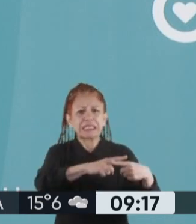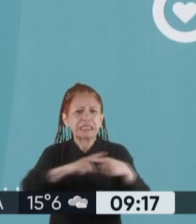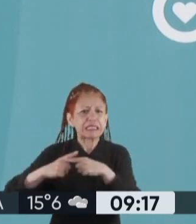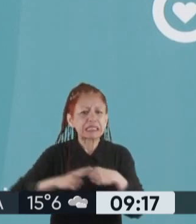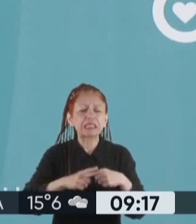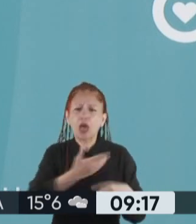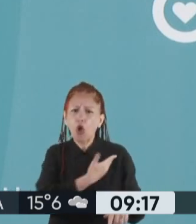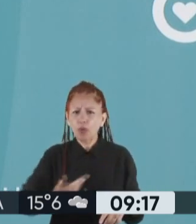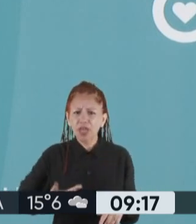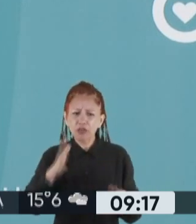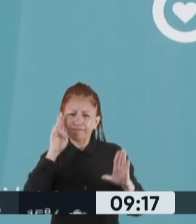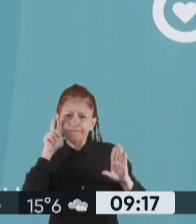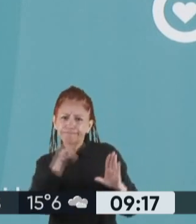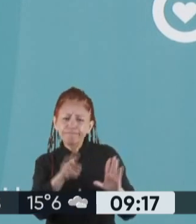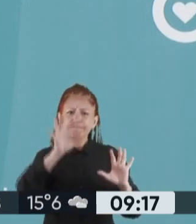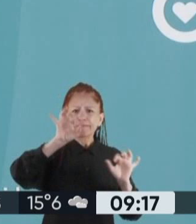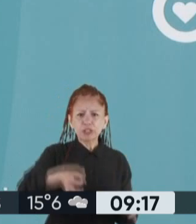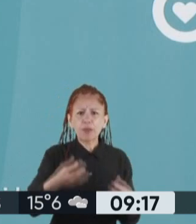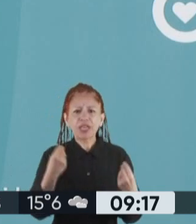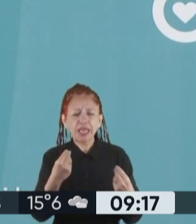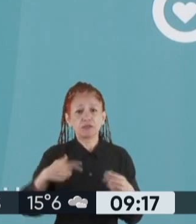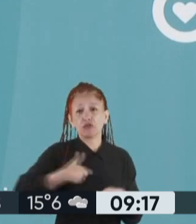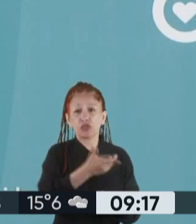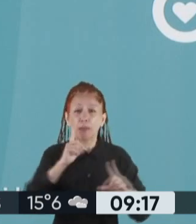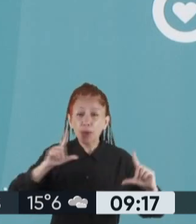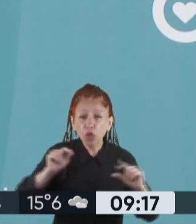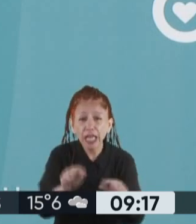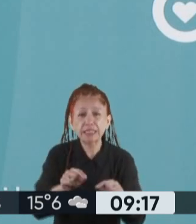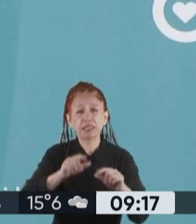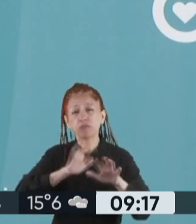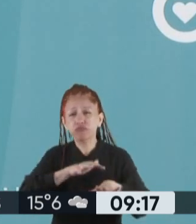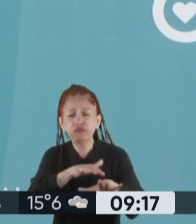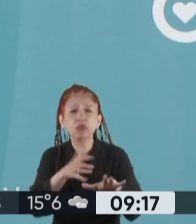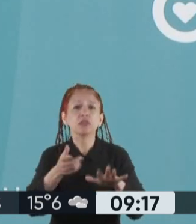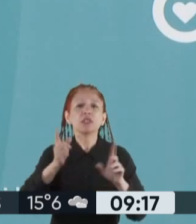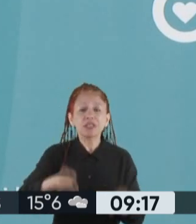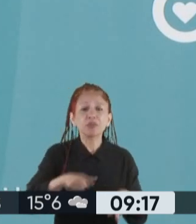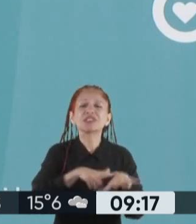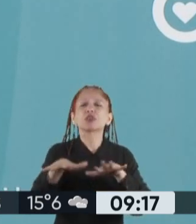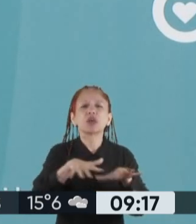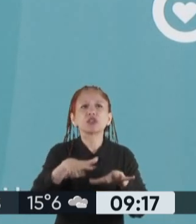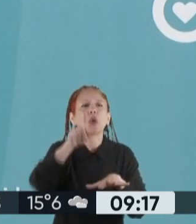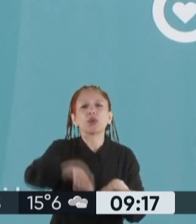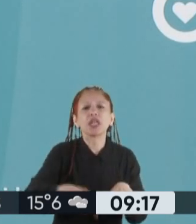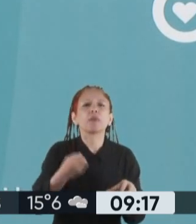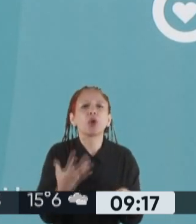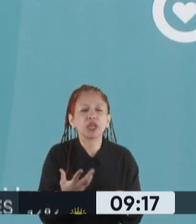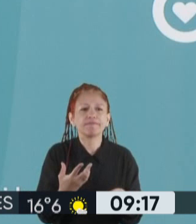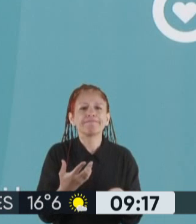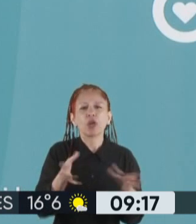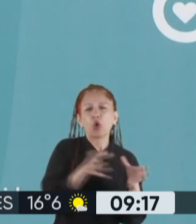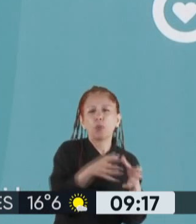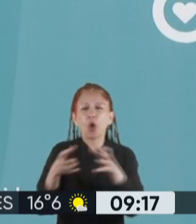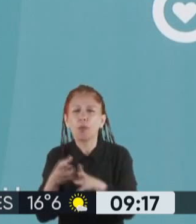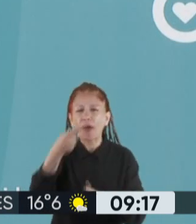Gobierno contempla, sabe que tanto las protestas sociales como las situaciones que se producen a partir de las pujas de intereses en